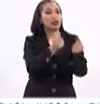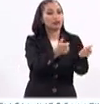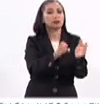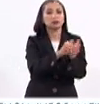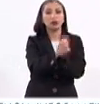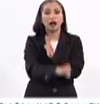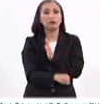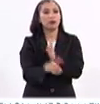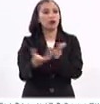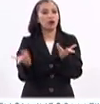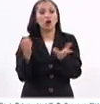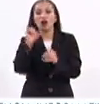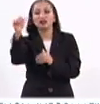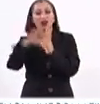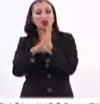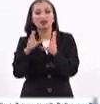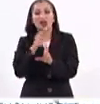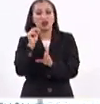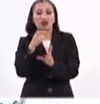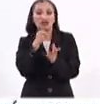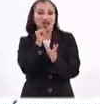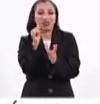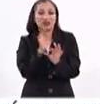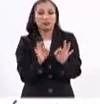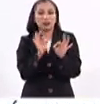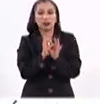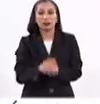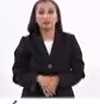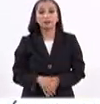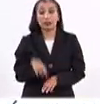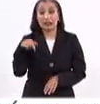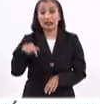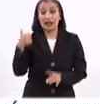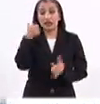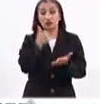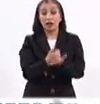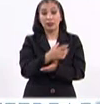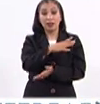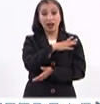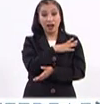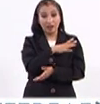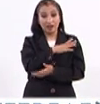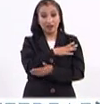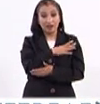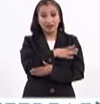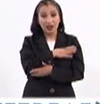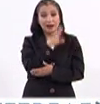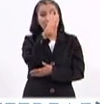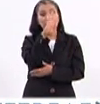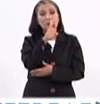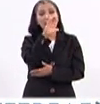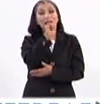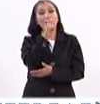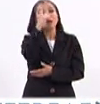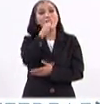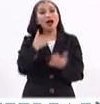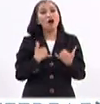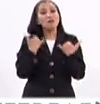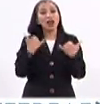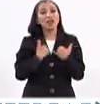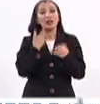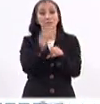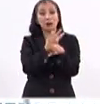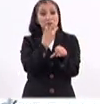ejemplo, pues en alguna otra cosa que no tenga relevancia. En la ciudad existe la beca para los jóvenes